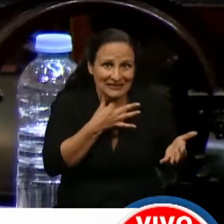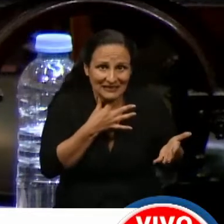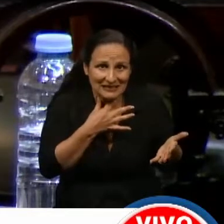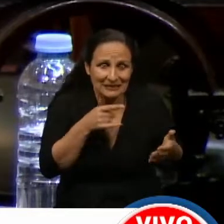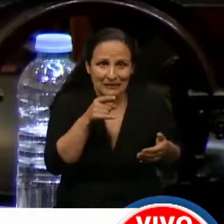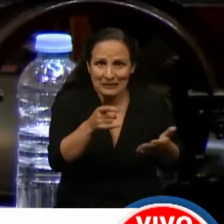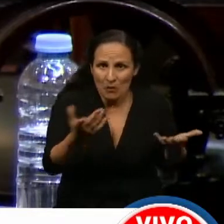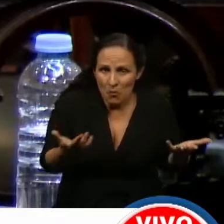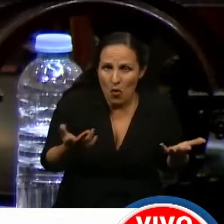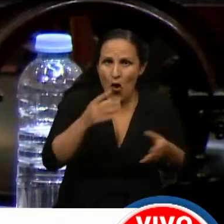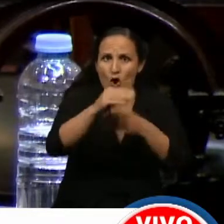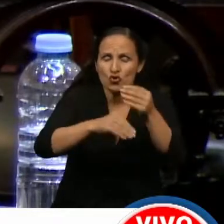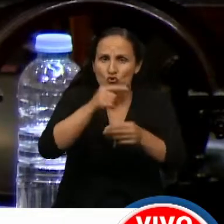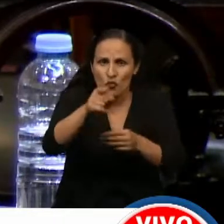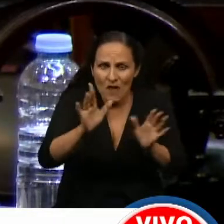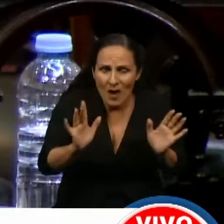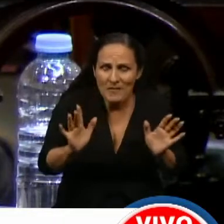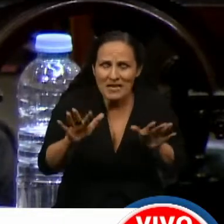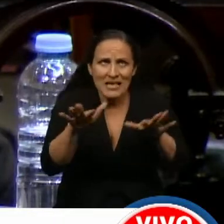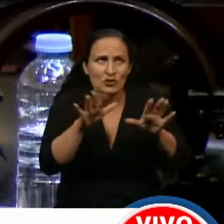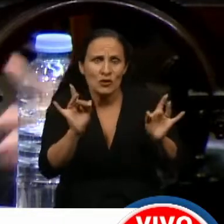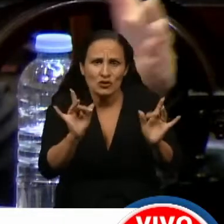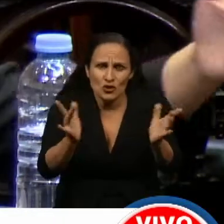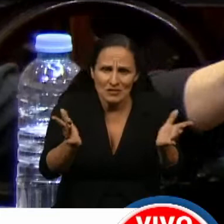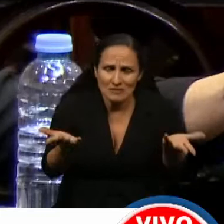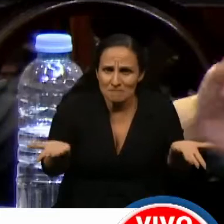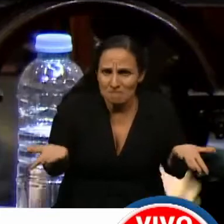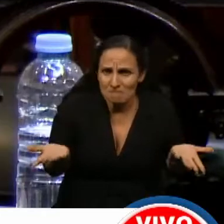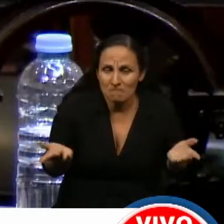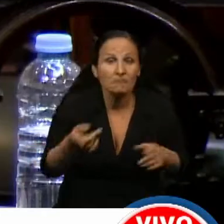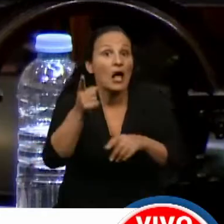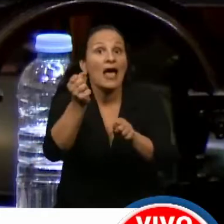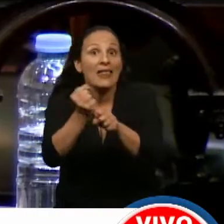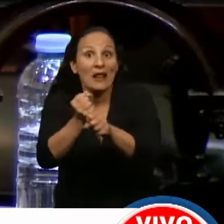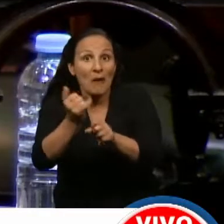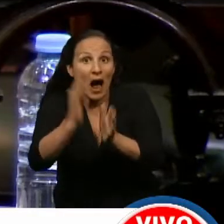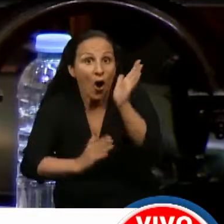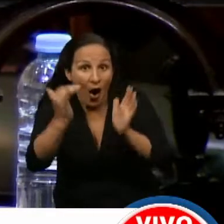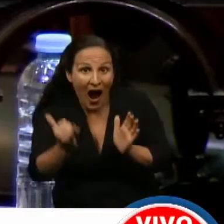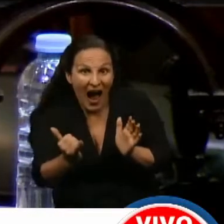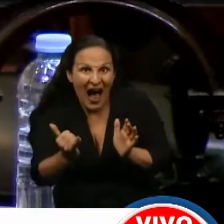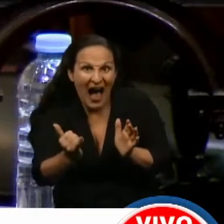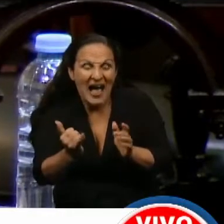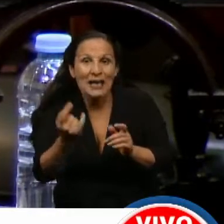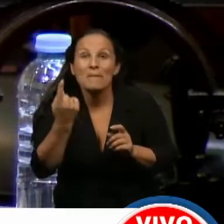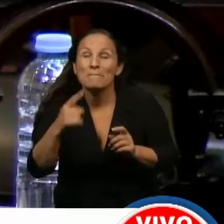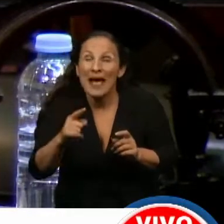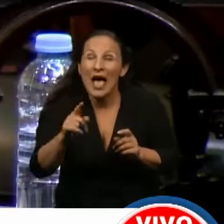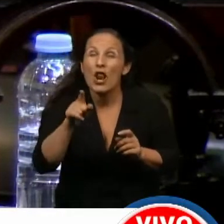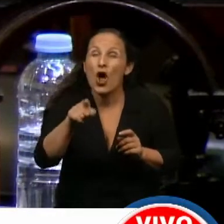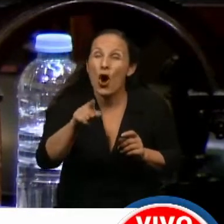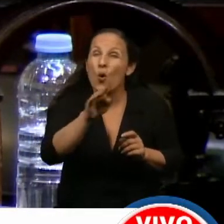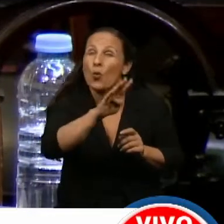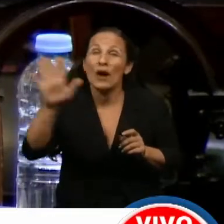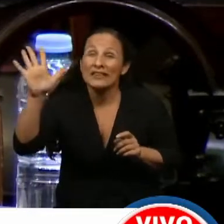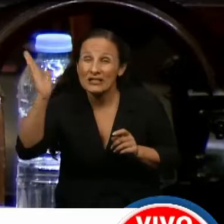atravesando vos y toda tu familia. Si tenés trabajo, pero sos uno del 45%